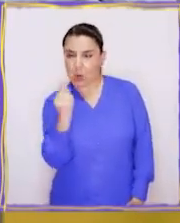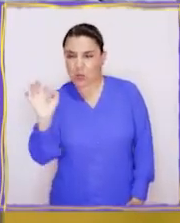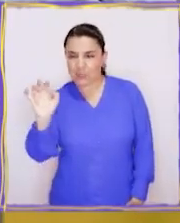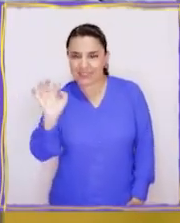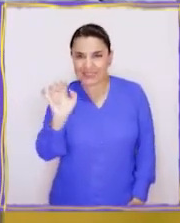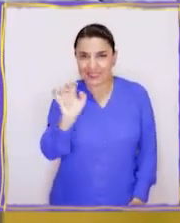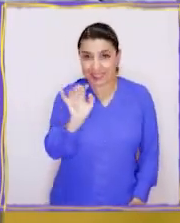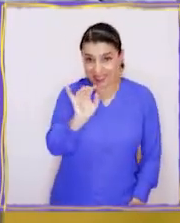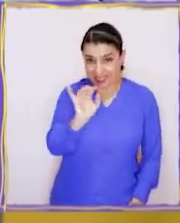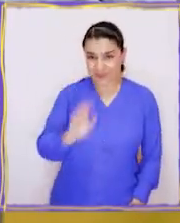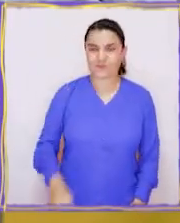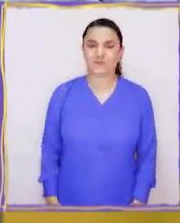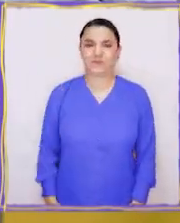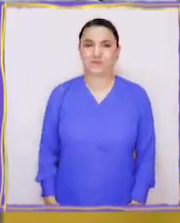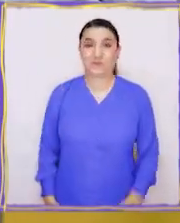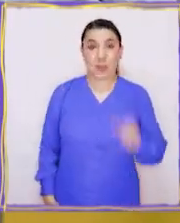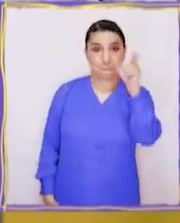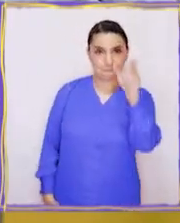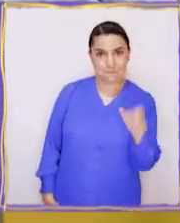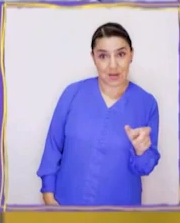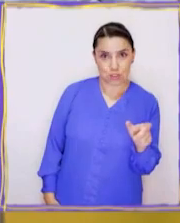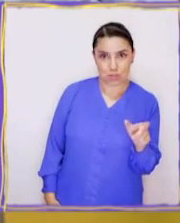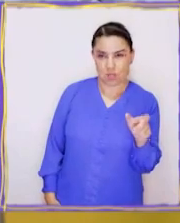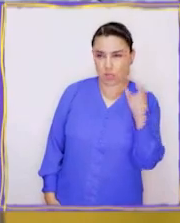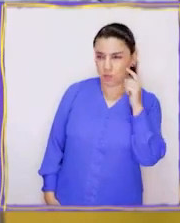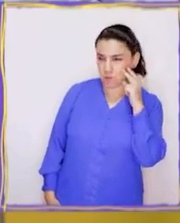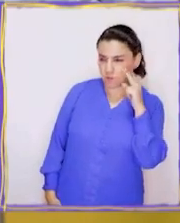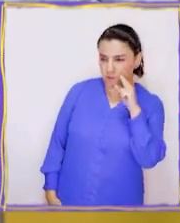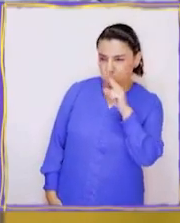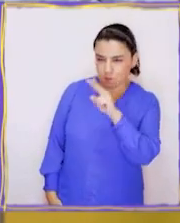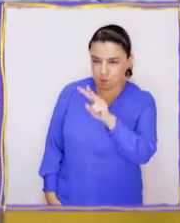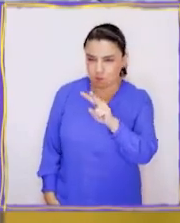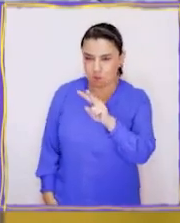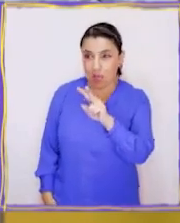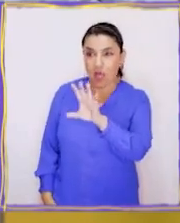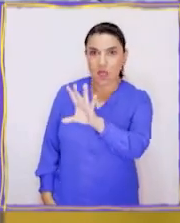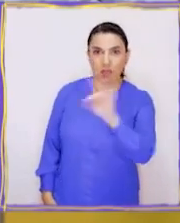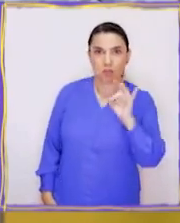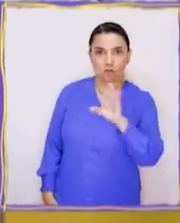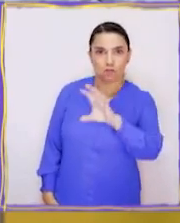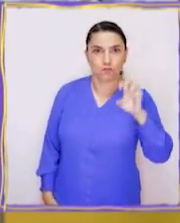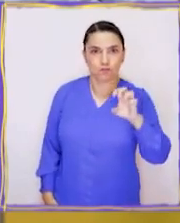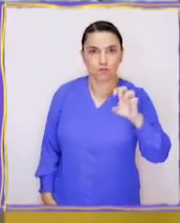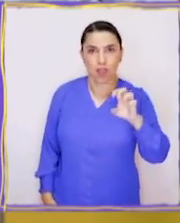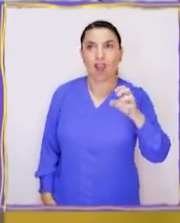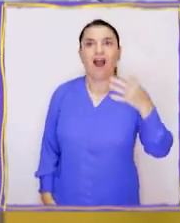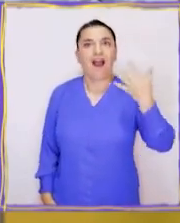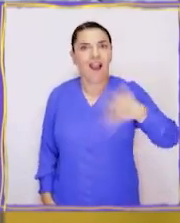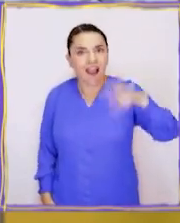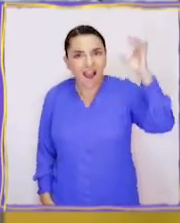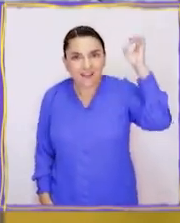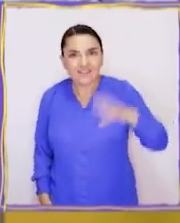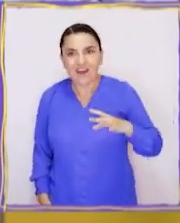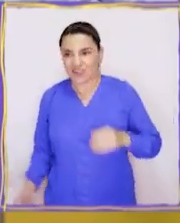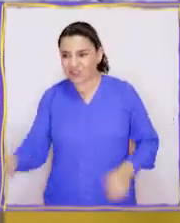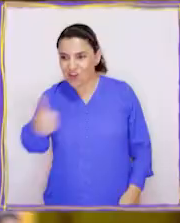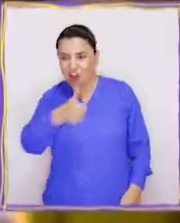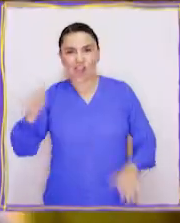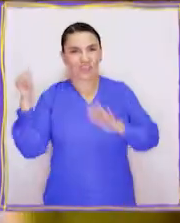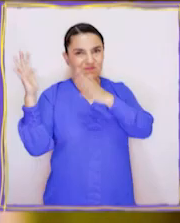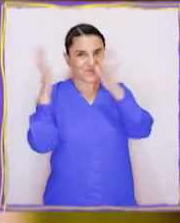cada uno de los sonidos que la componen. La persona que la identifica recibe una ovación de todo el